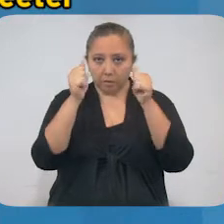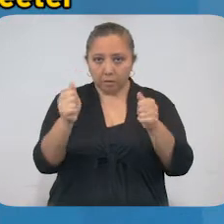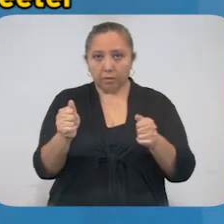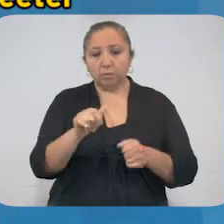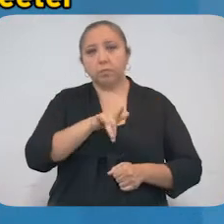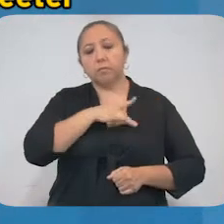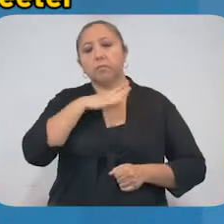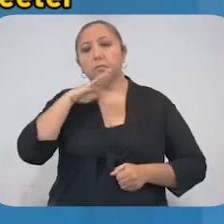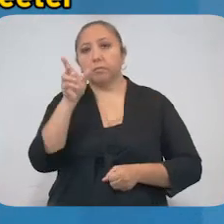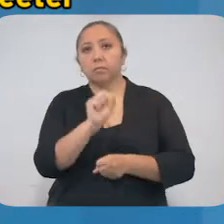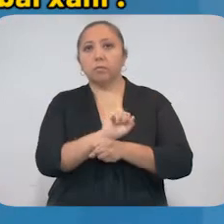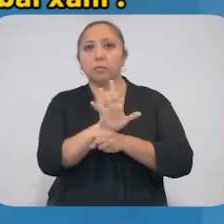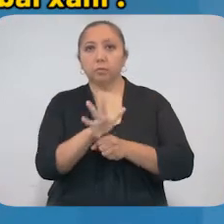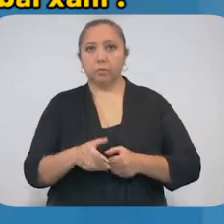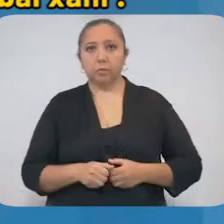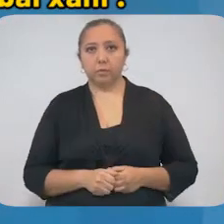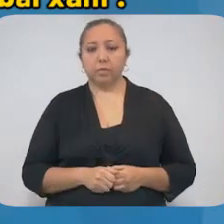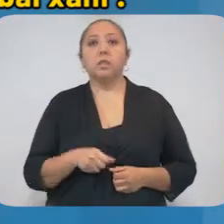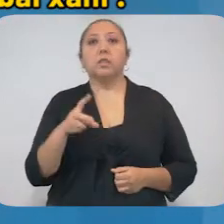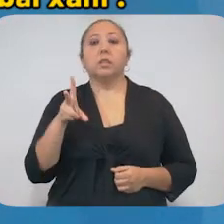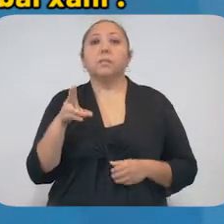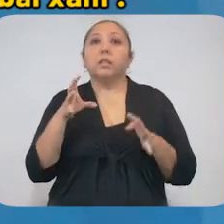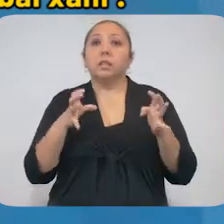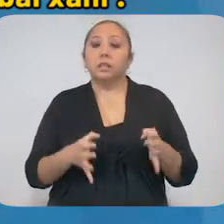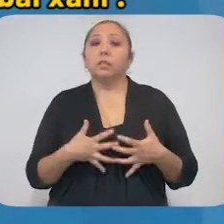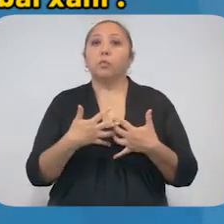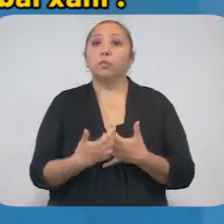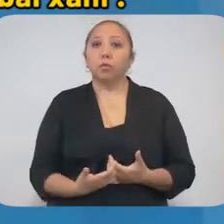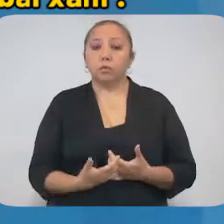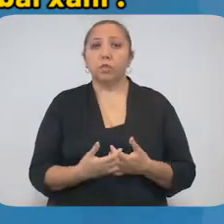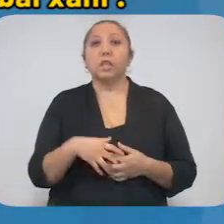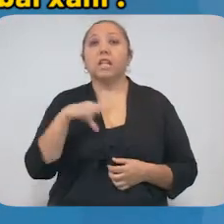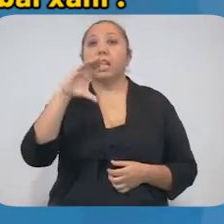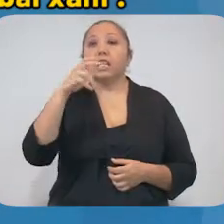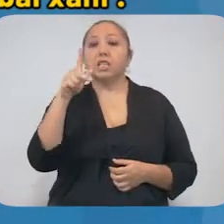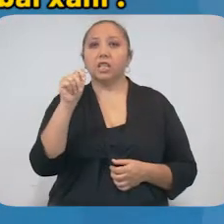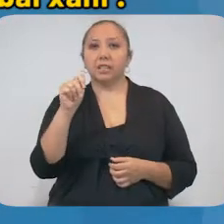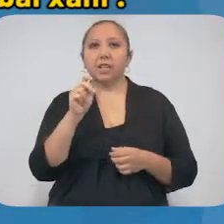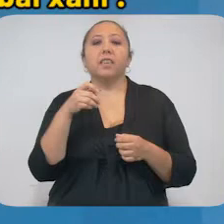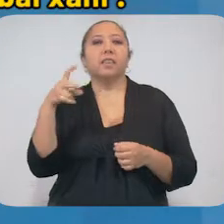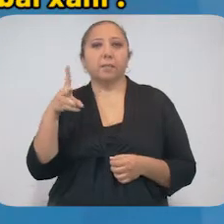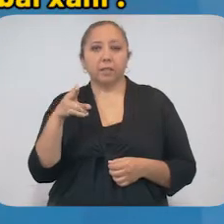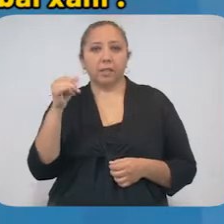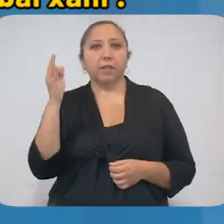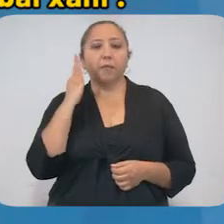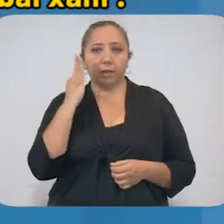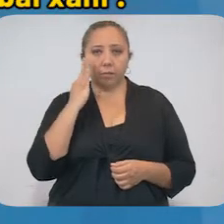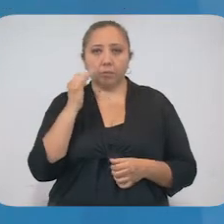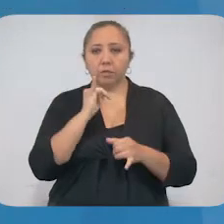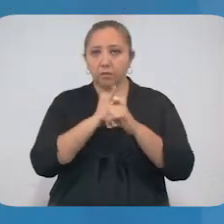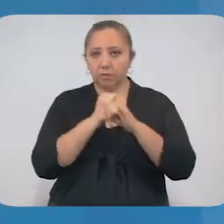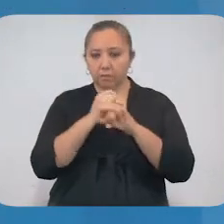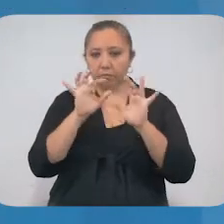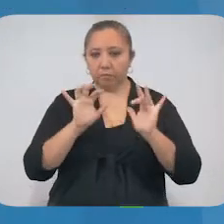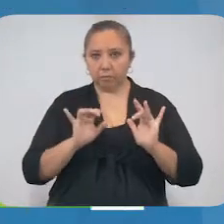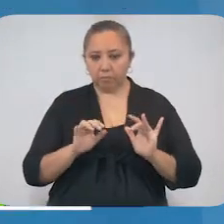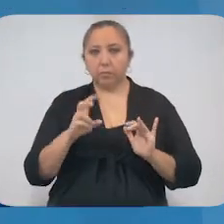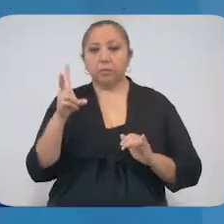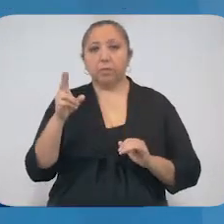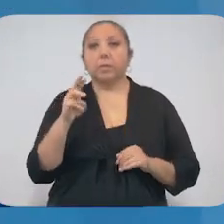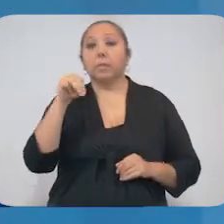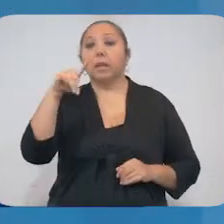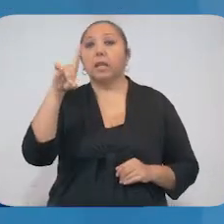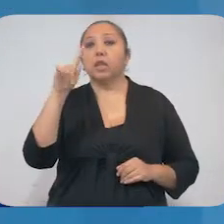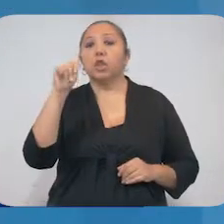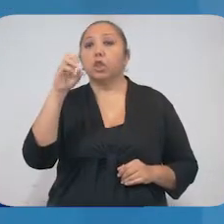los síntomas de coronavirus. También está en funcionamiento el chat de la salud vía la red social de Facebook. La aplicación